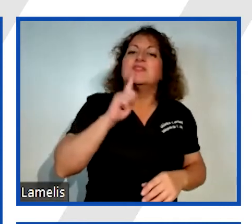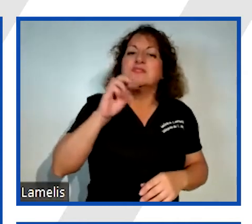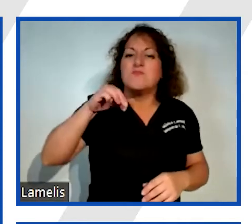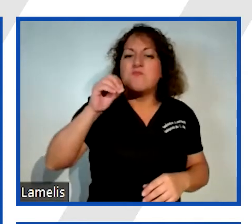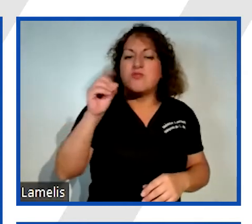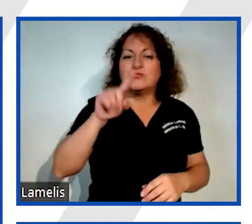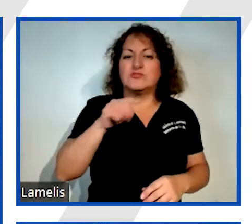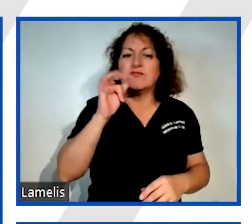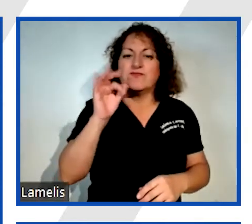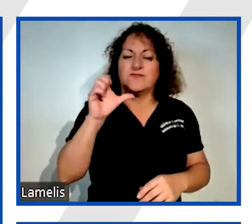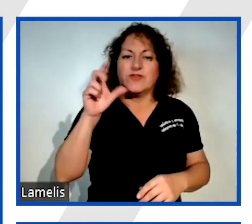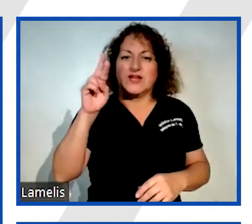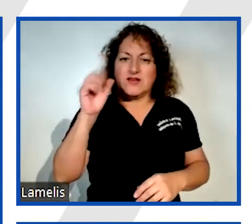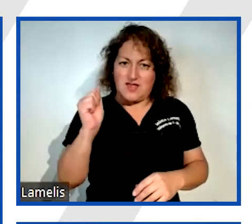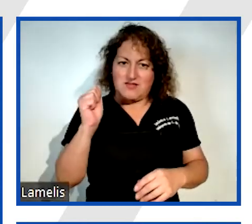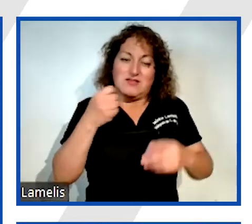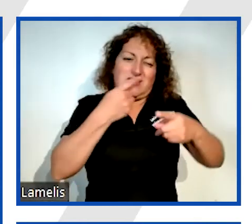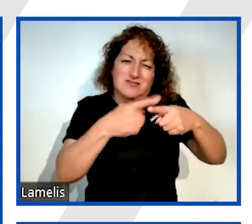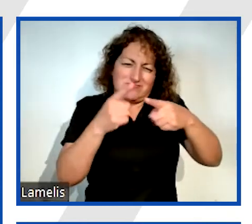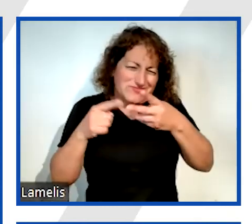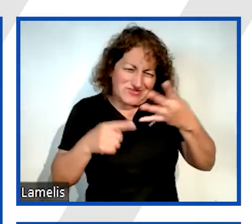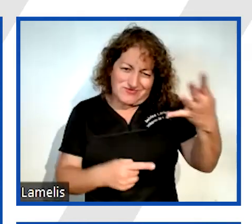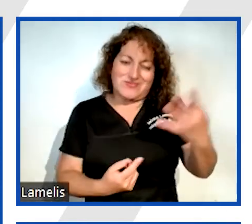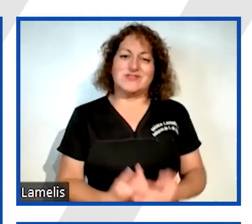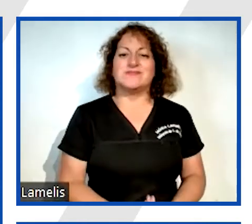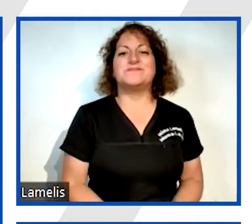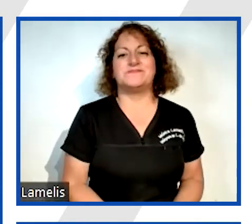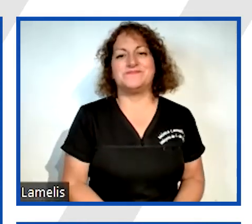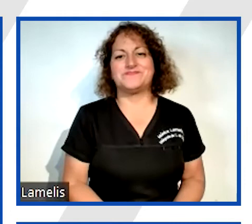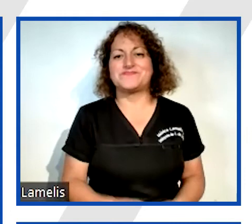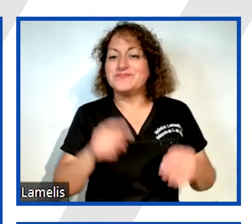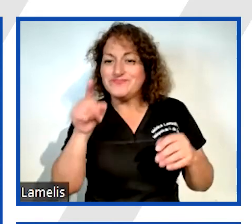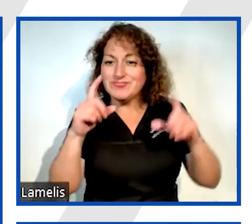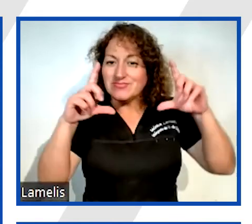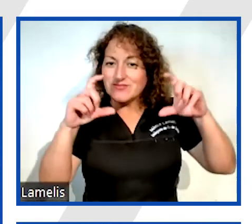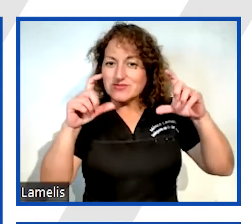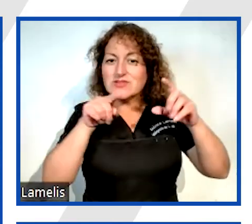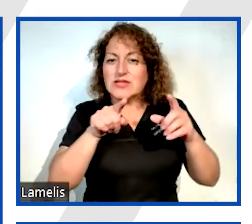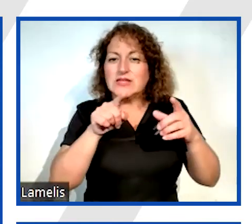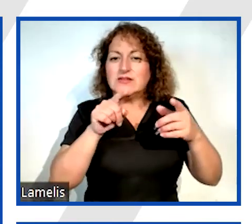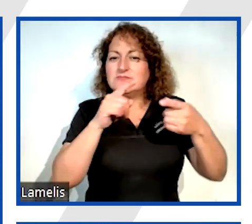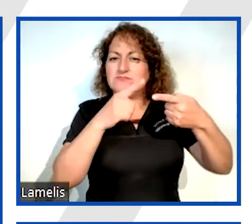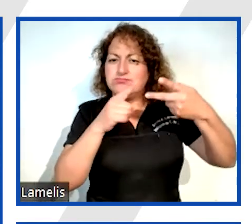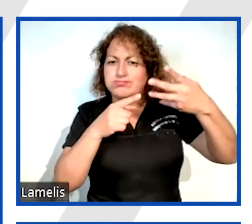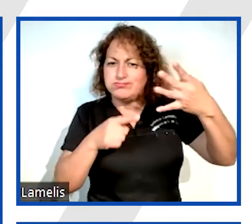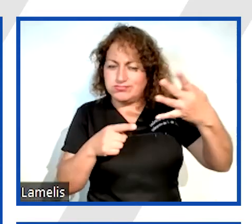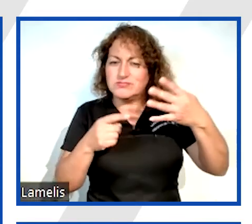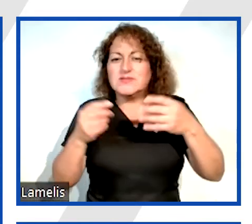otra referencia al respecto y si se dan cuenta muchas cosas son de geociencias